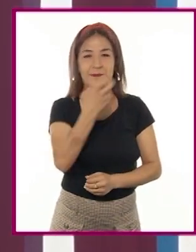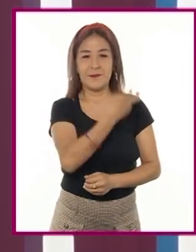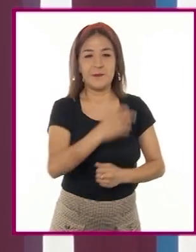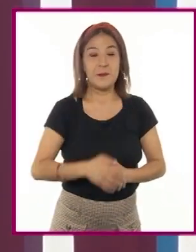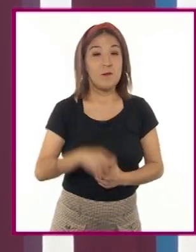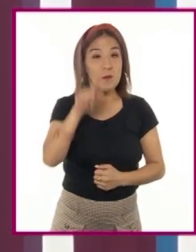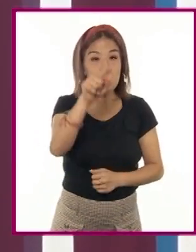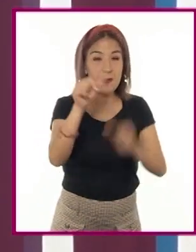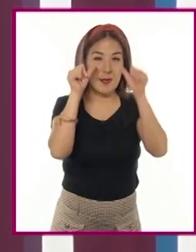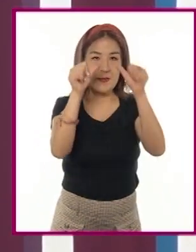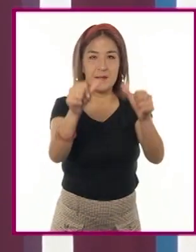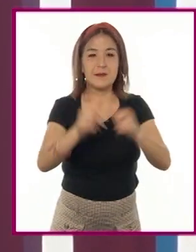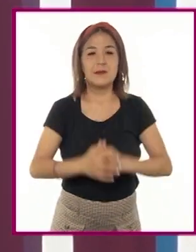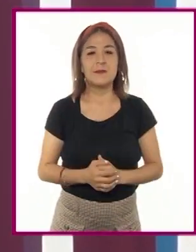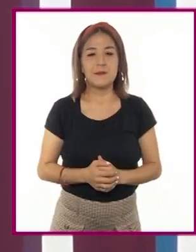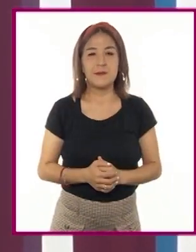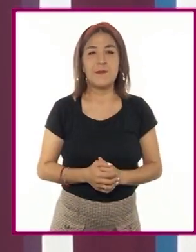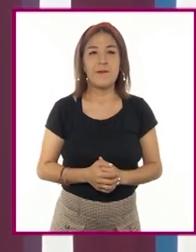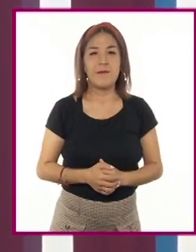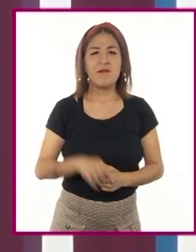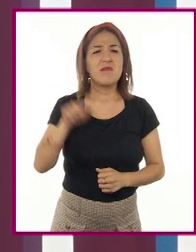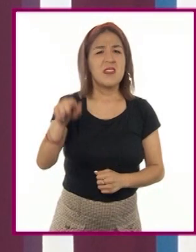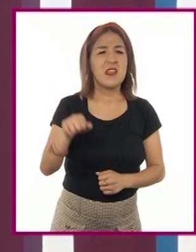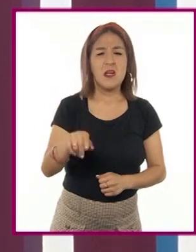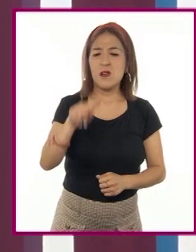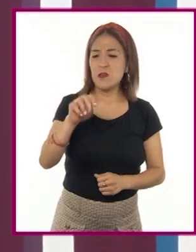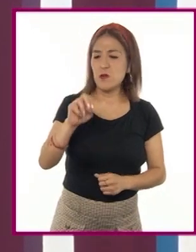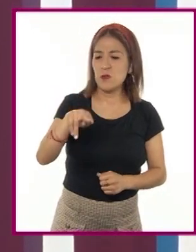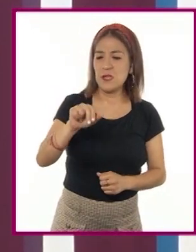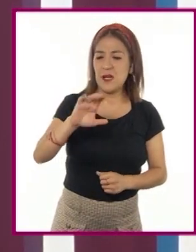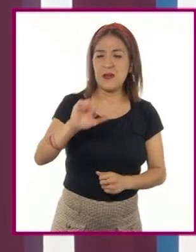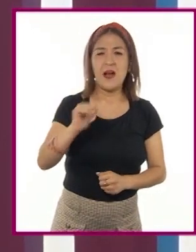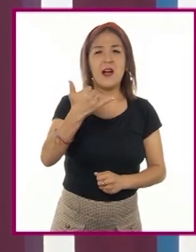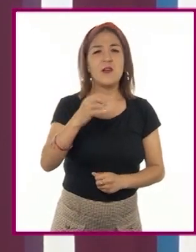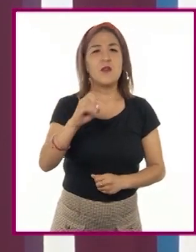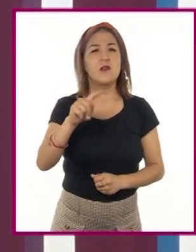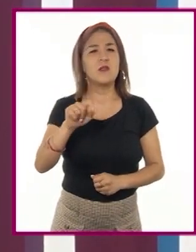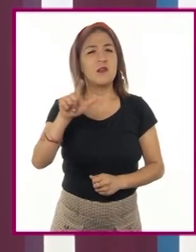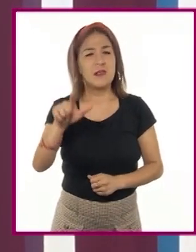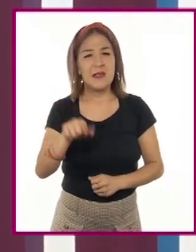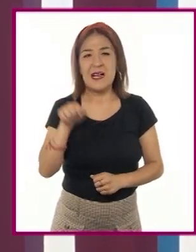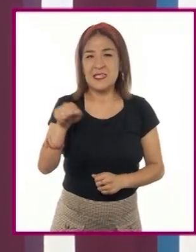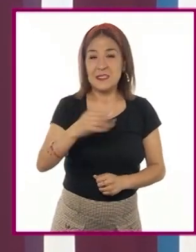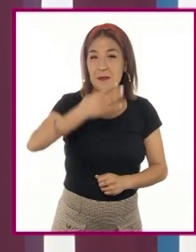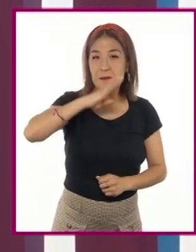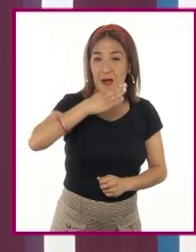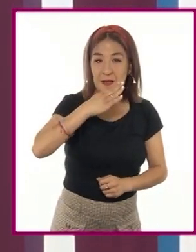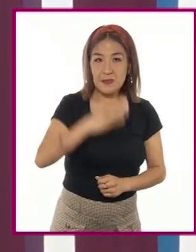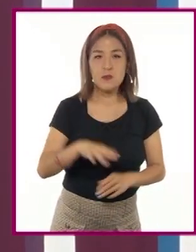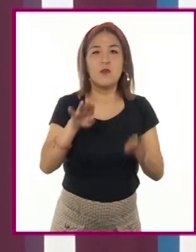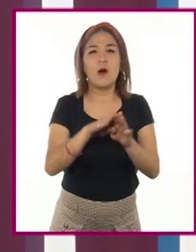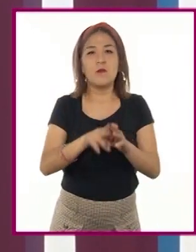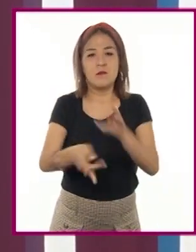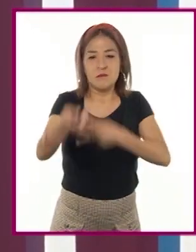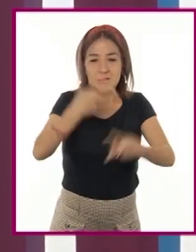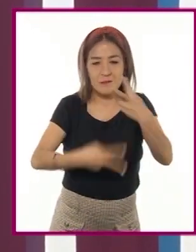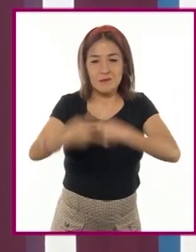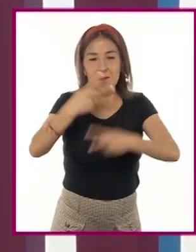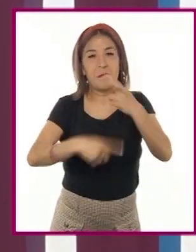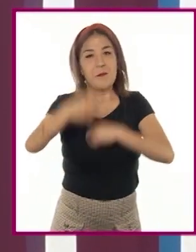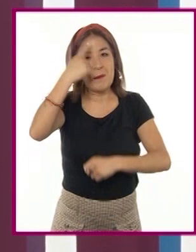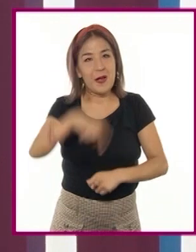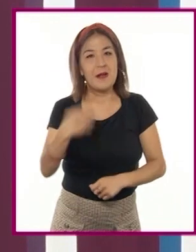Escucha. El tonacayotl, el maíz, nuestro sustento, es